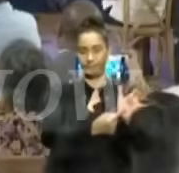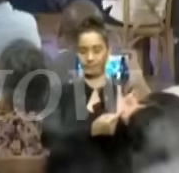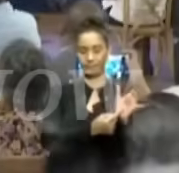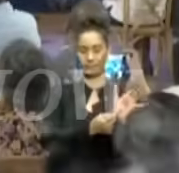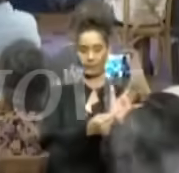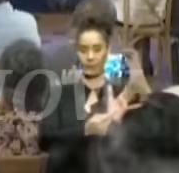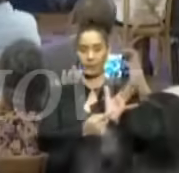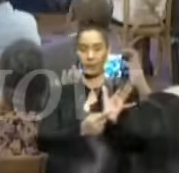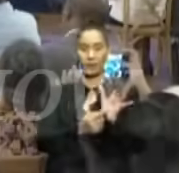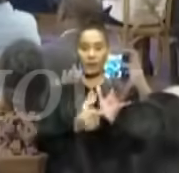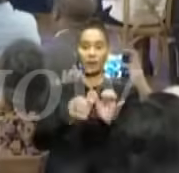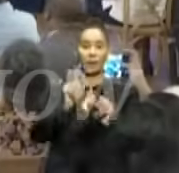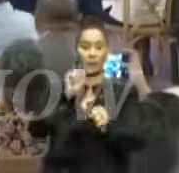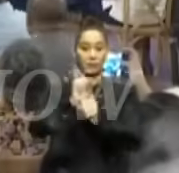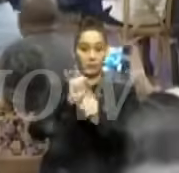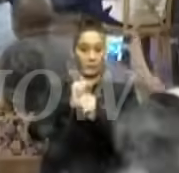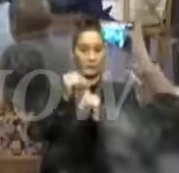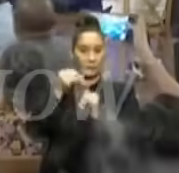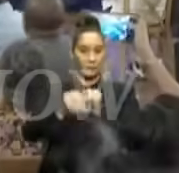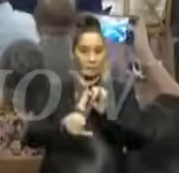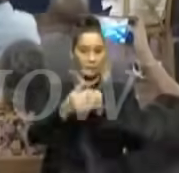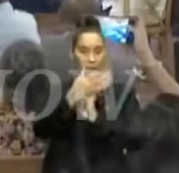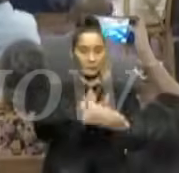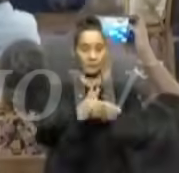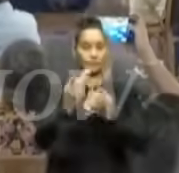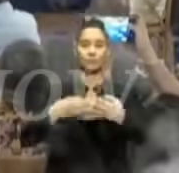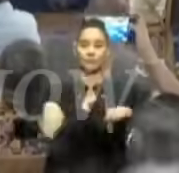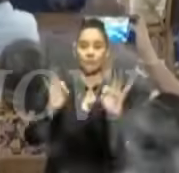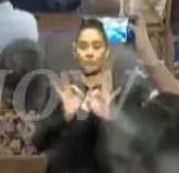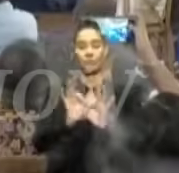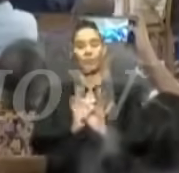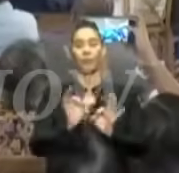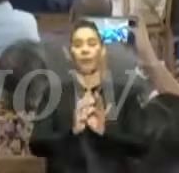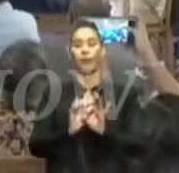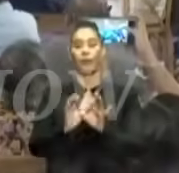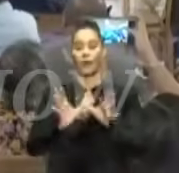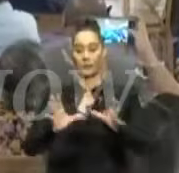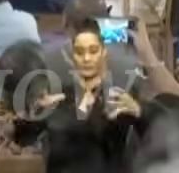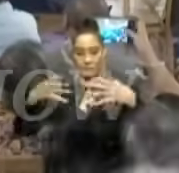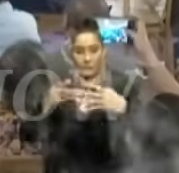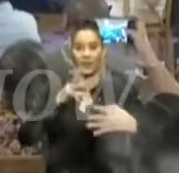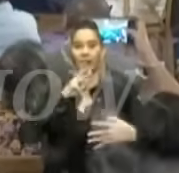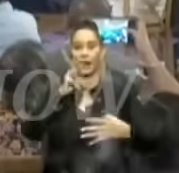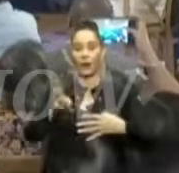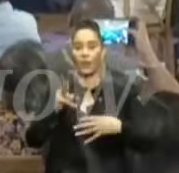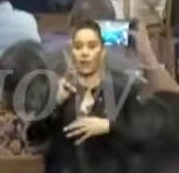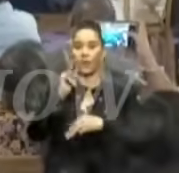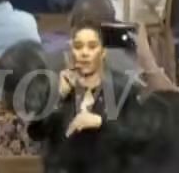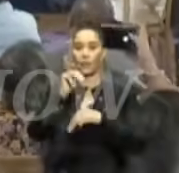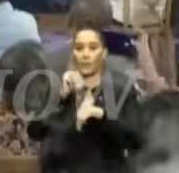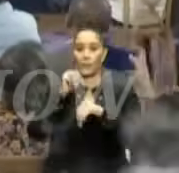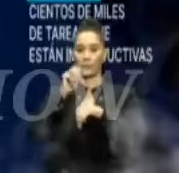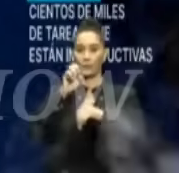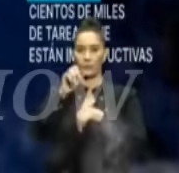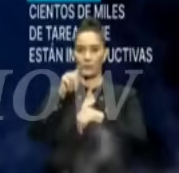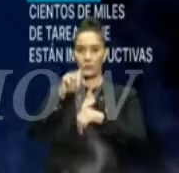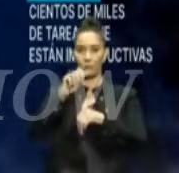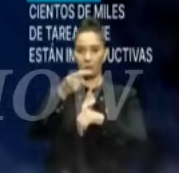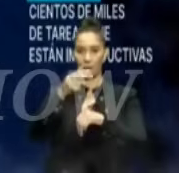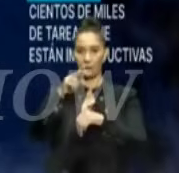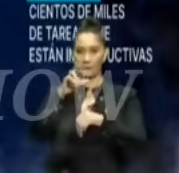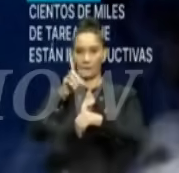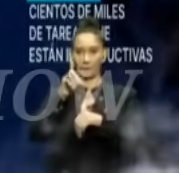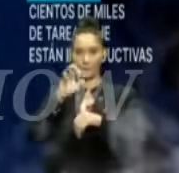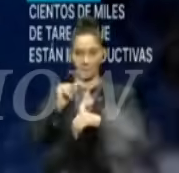obra obviamente importante es la presa de montegrande Que